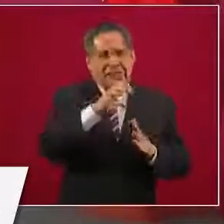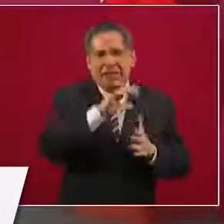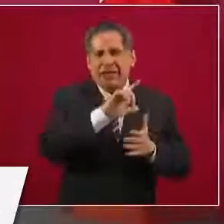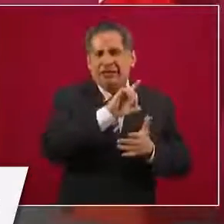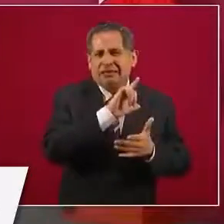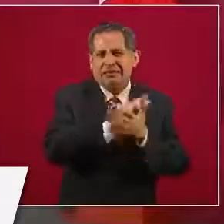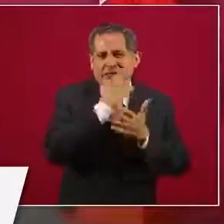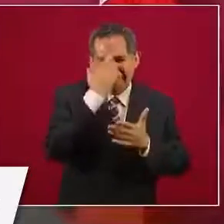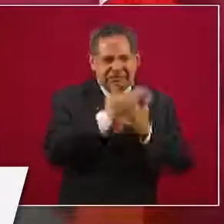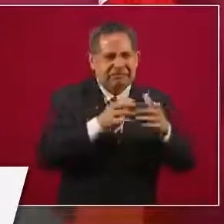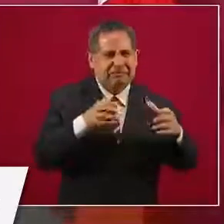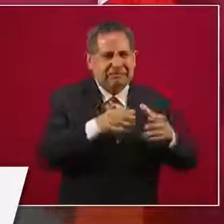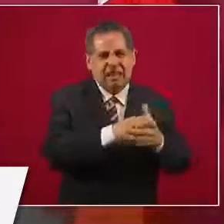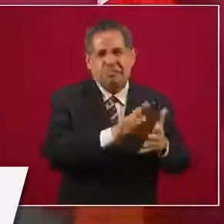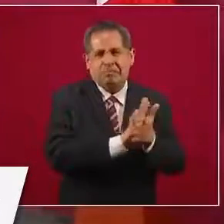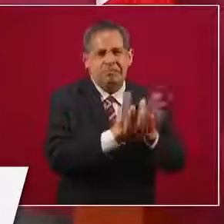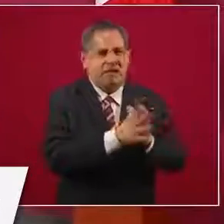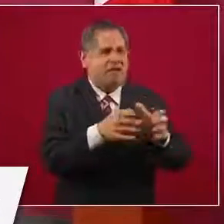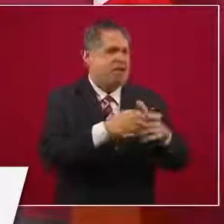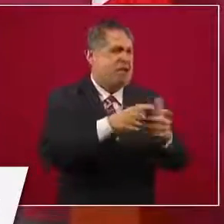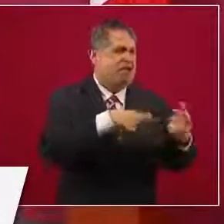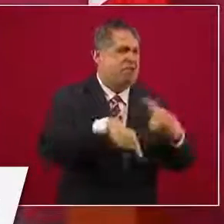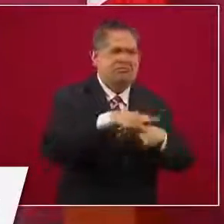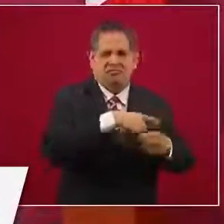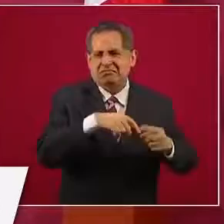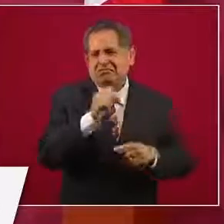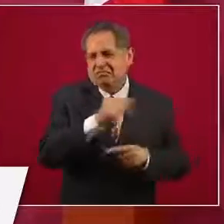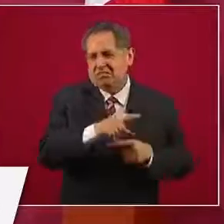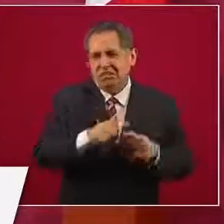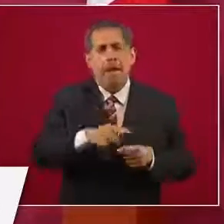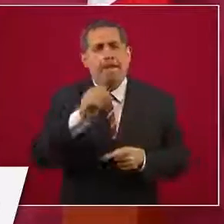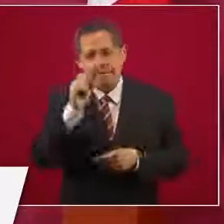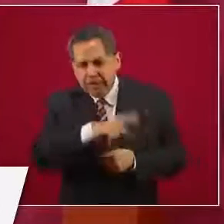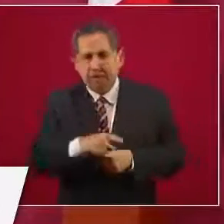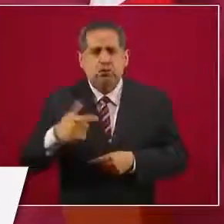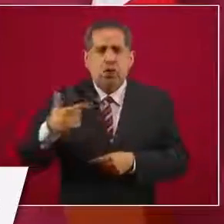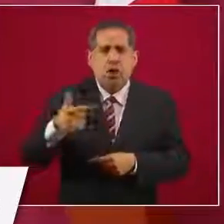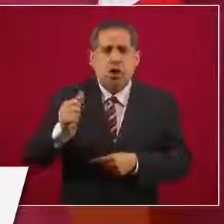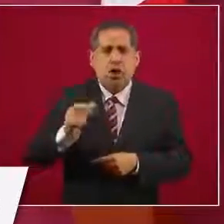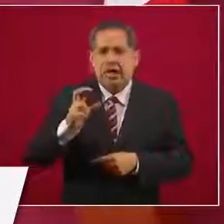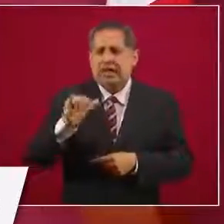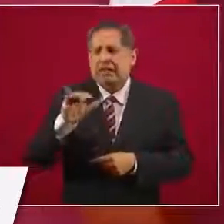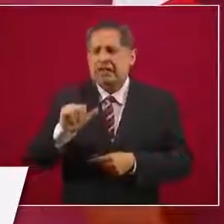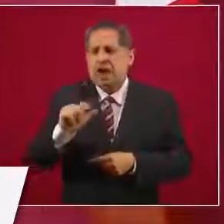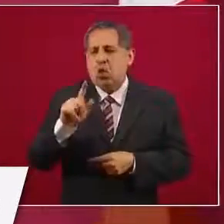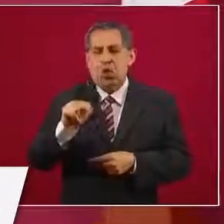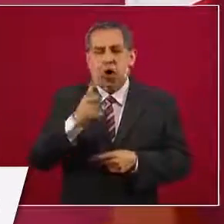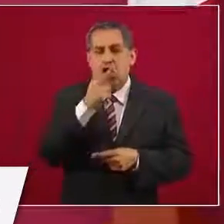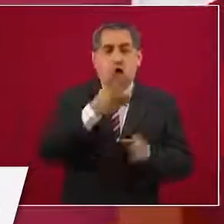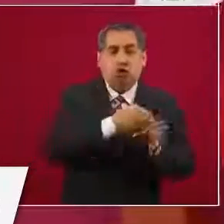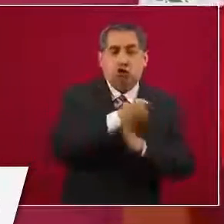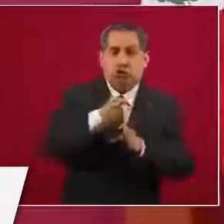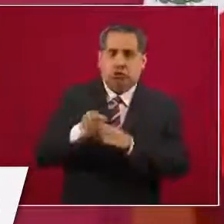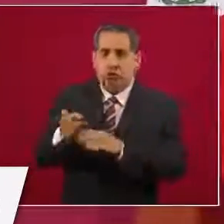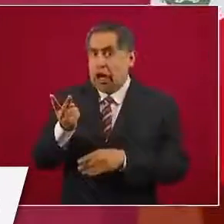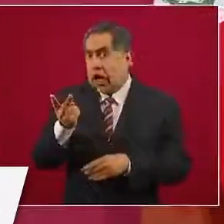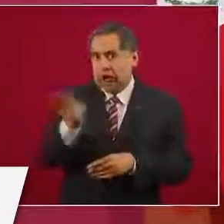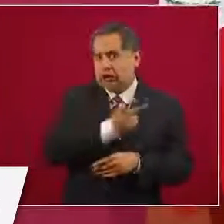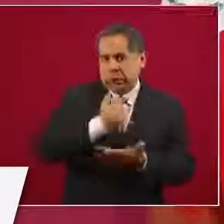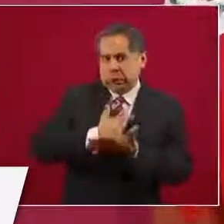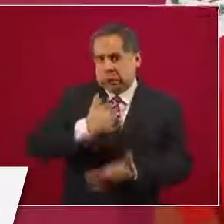llamada delincuencia organizada, que es lo de García Luna. Son las dos muy